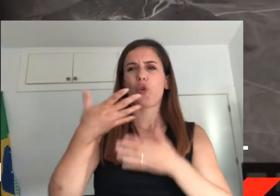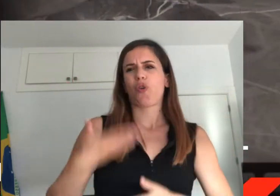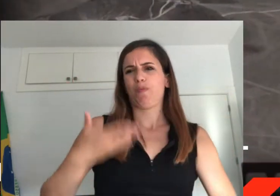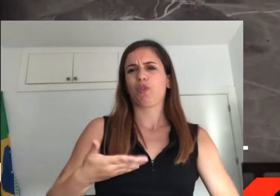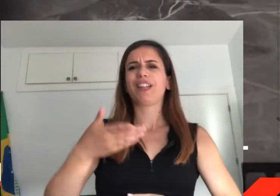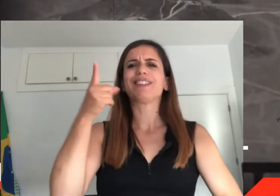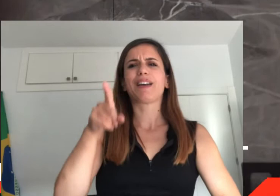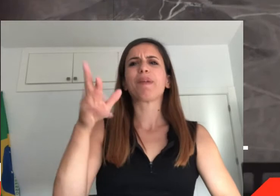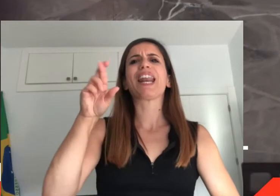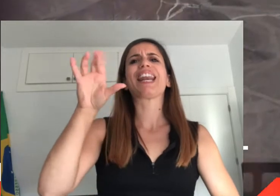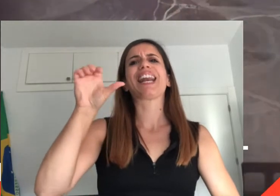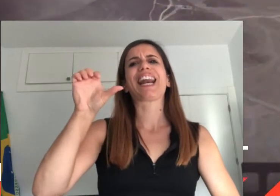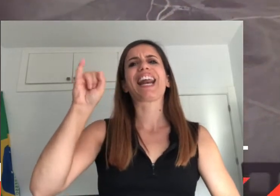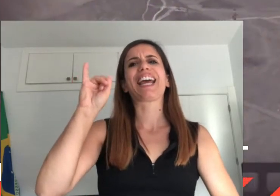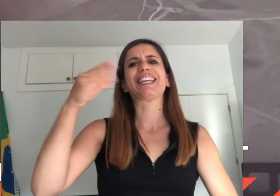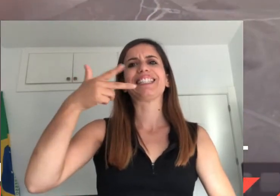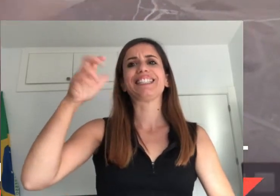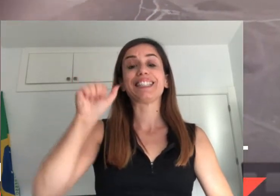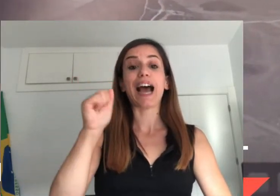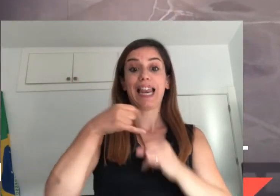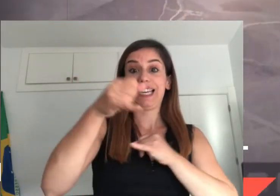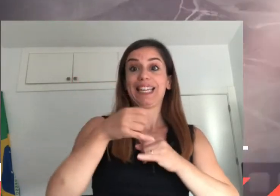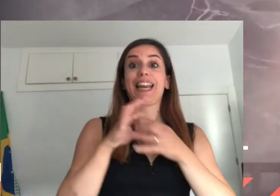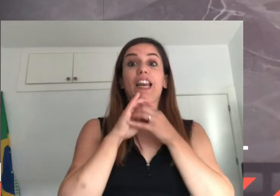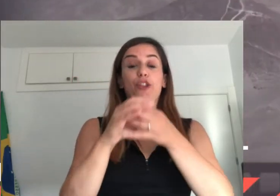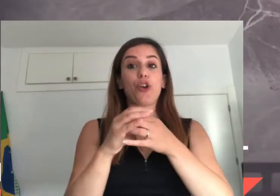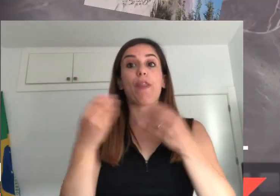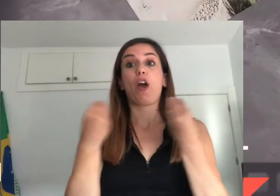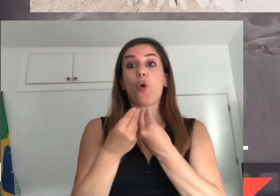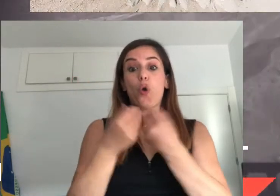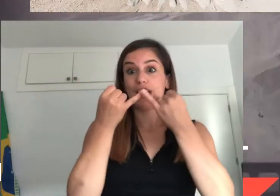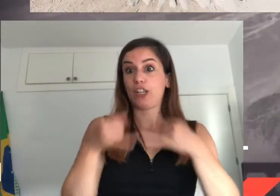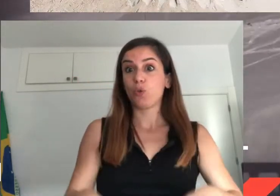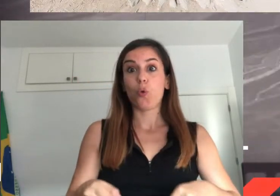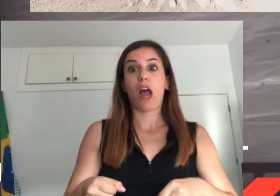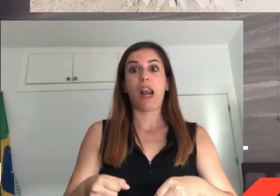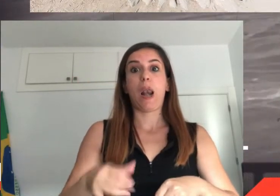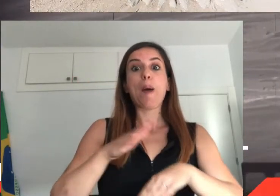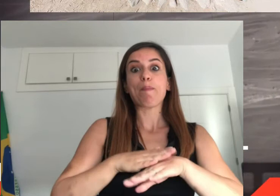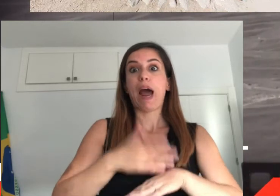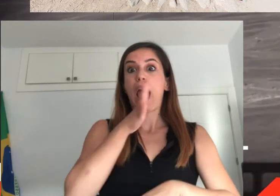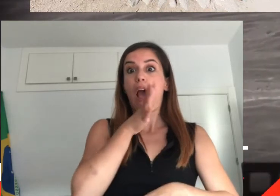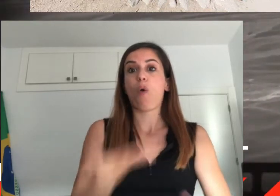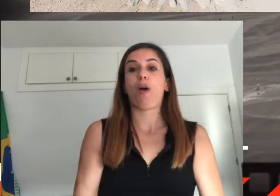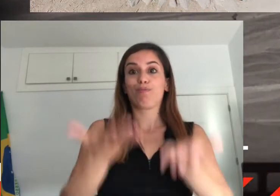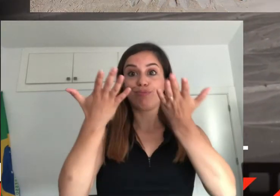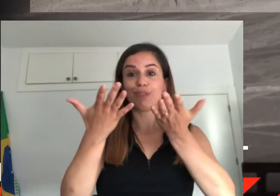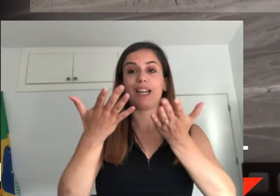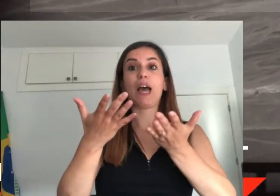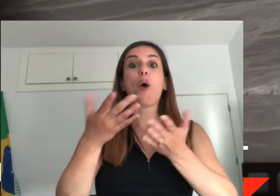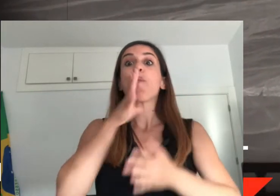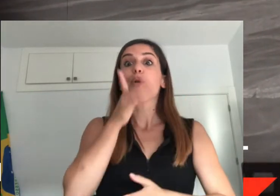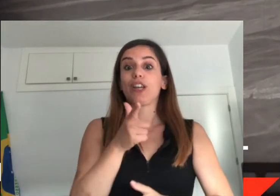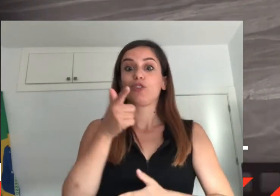que estas líneas están relacionadas con un ritual asociado para subir las aguas desde sus fuentes